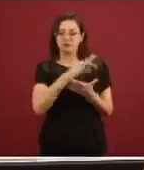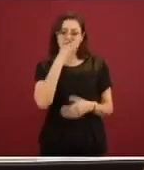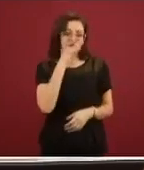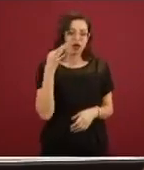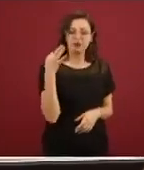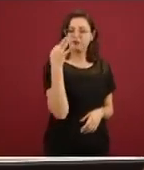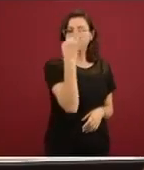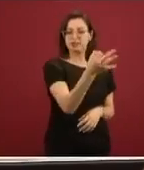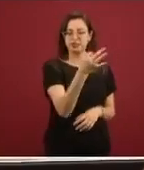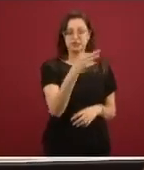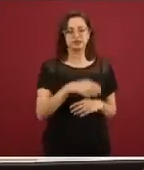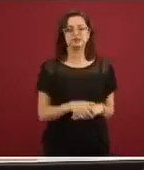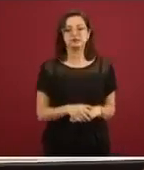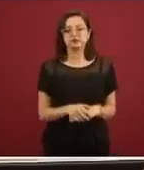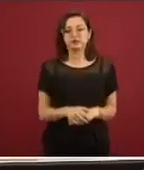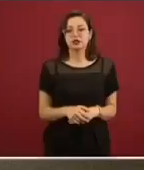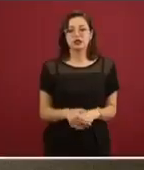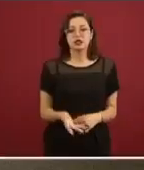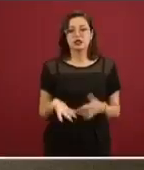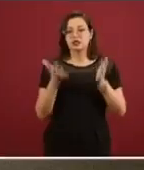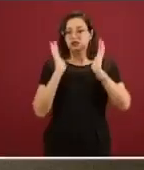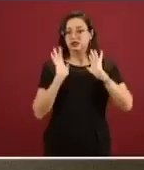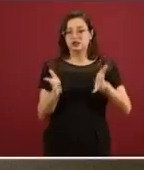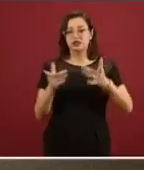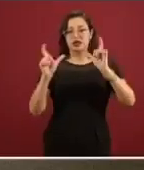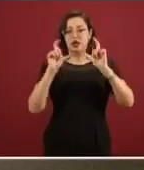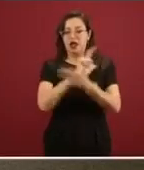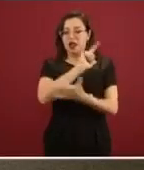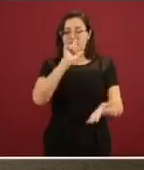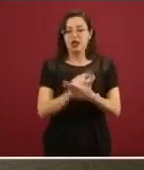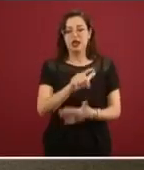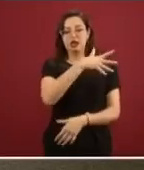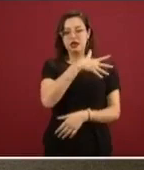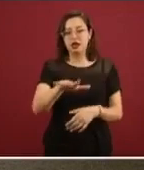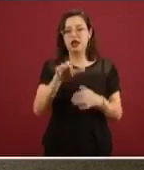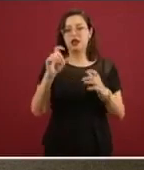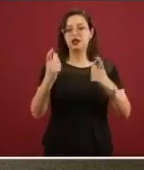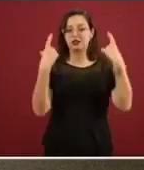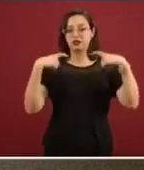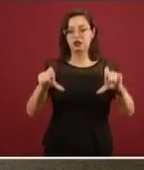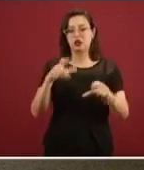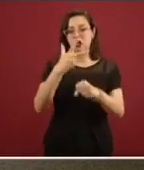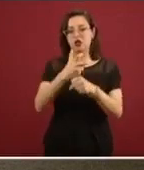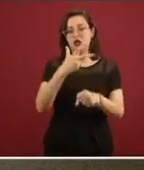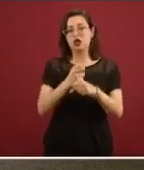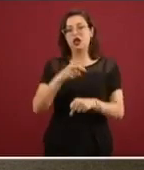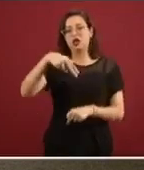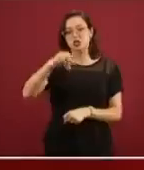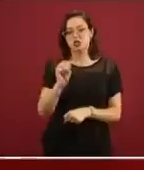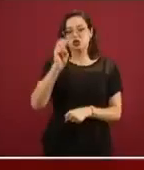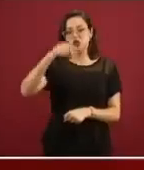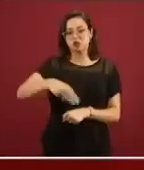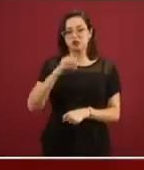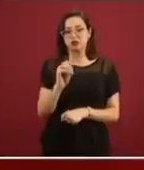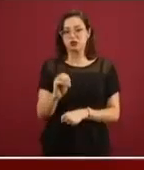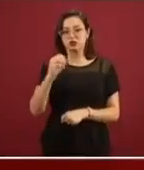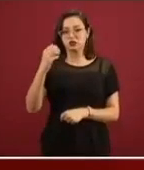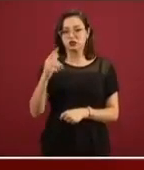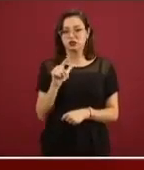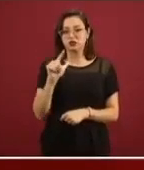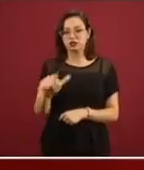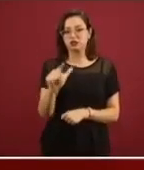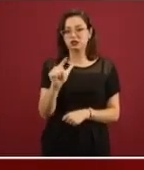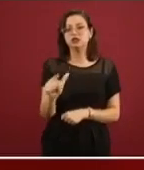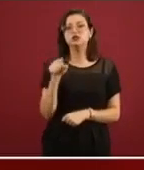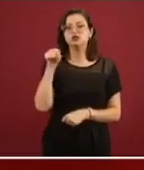notificar. Esto es exactamente lo que dice el título 8º de la Ley General de Salud y la norma oficial mexicana 017 a la que me referí. ¿Cómo puede y